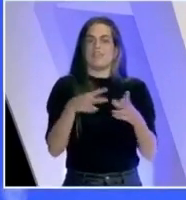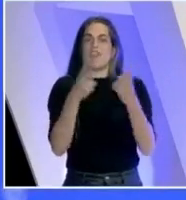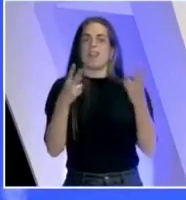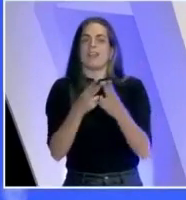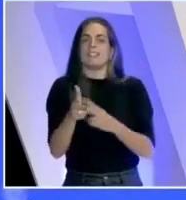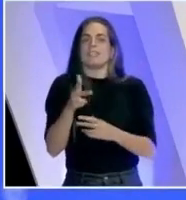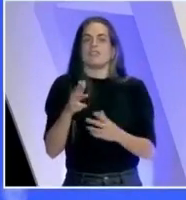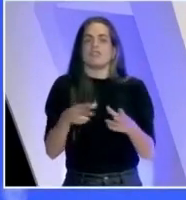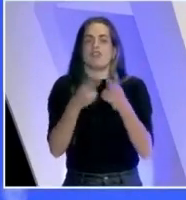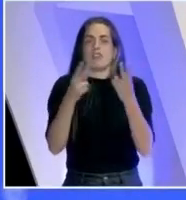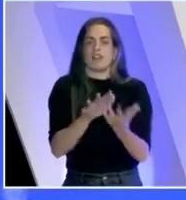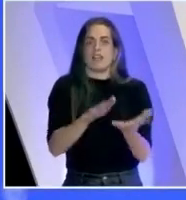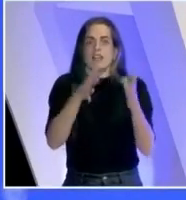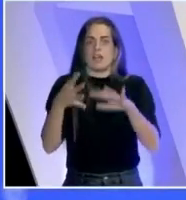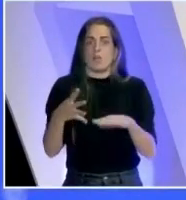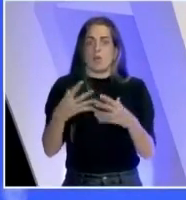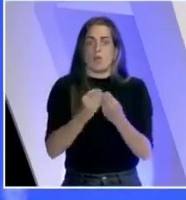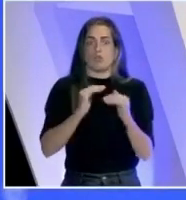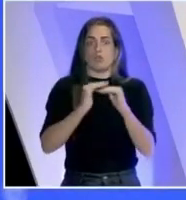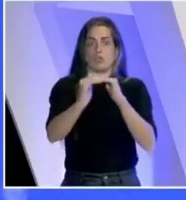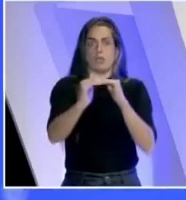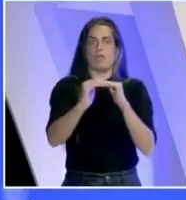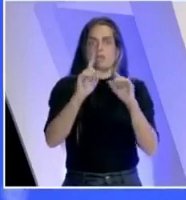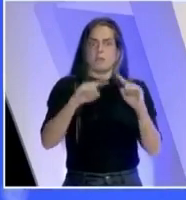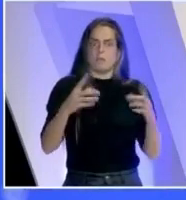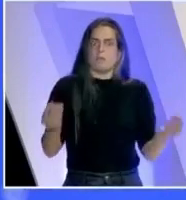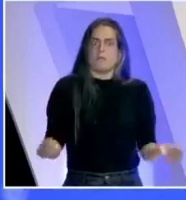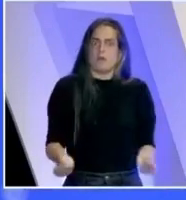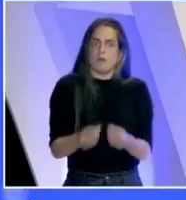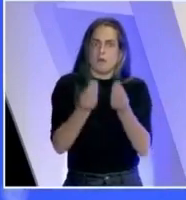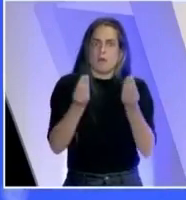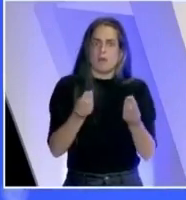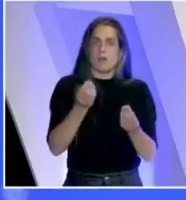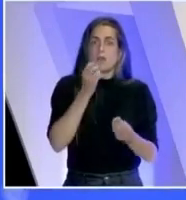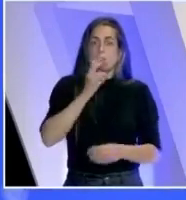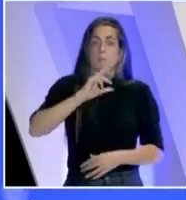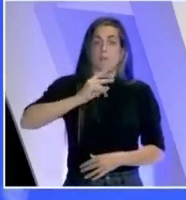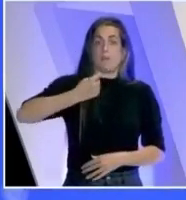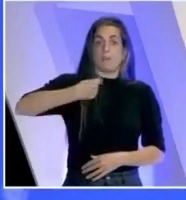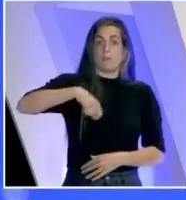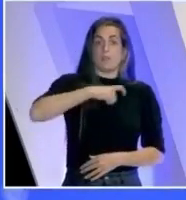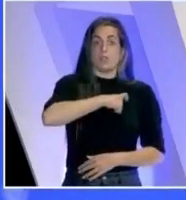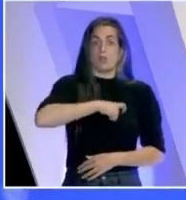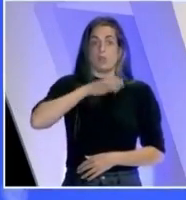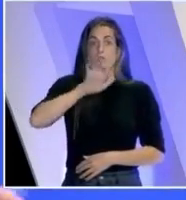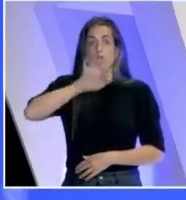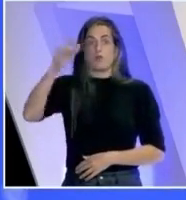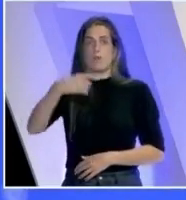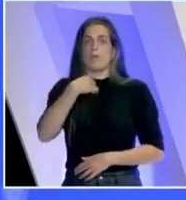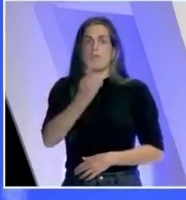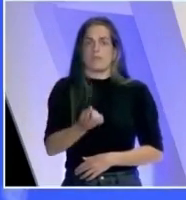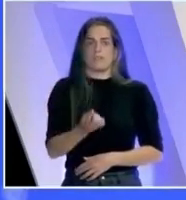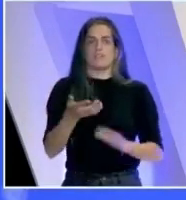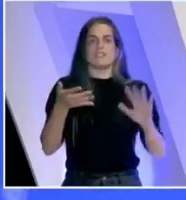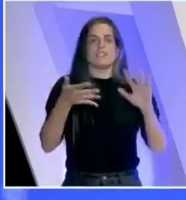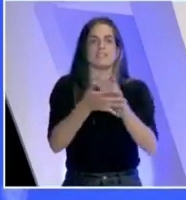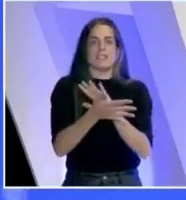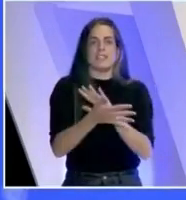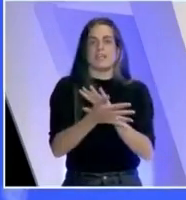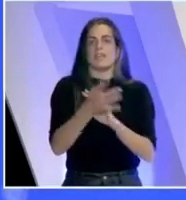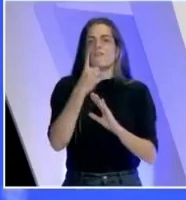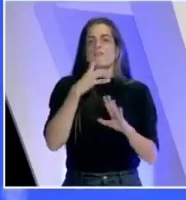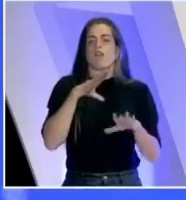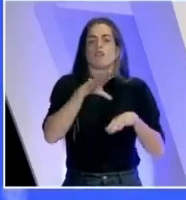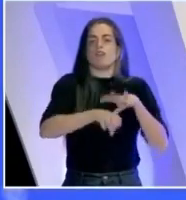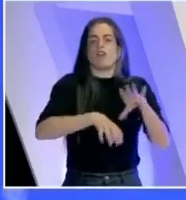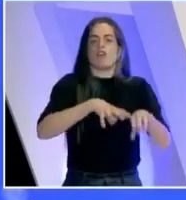algunos de sus cimientos en cuanto a su sostenibilidad, pero que efectivamente, como ha dicho bien el vicepresidente de la Comisión Europea, no deja de ser una de las grandes